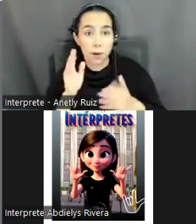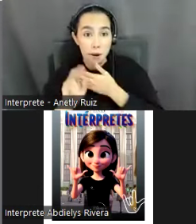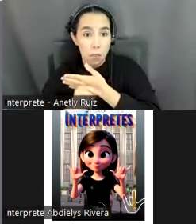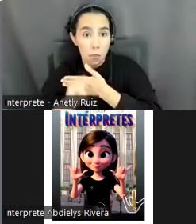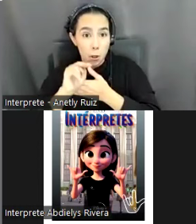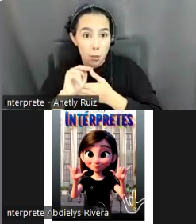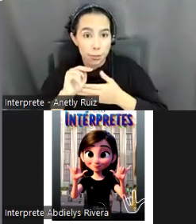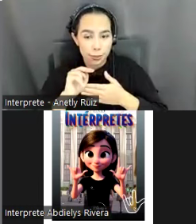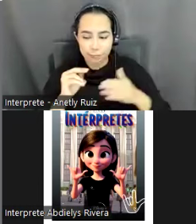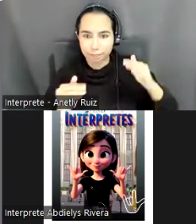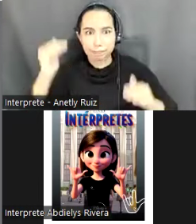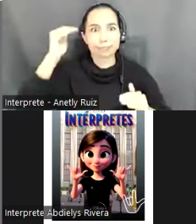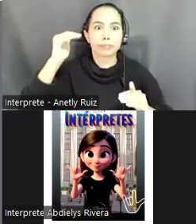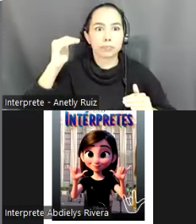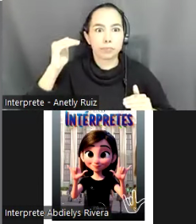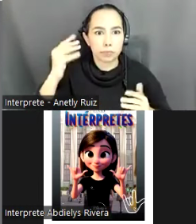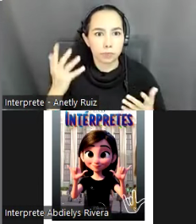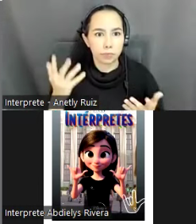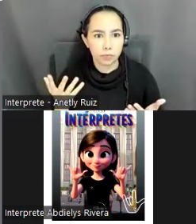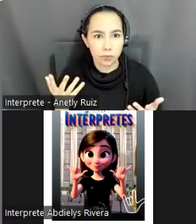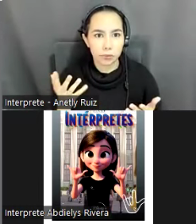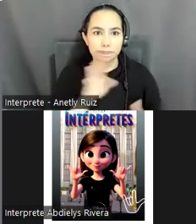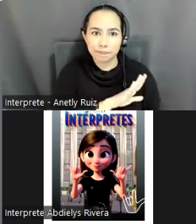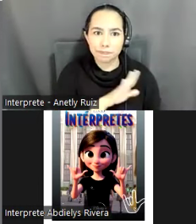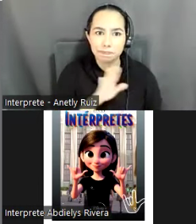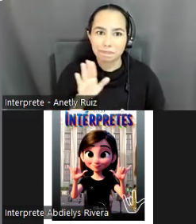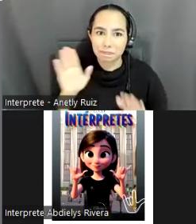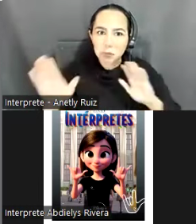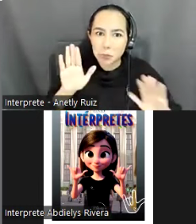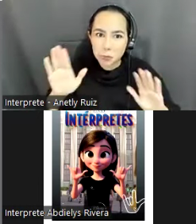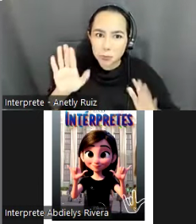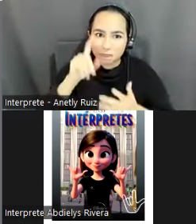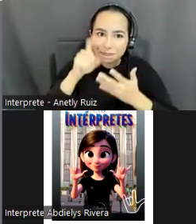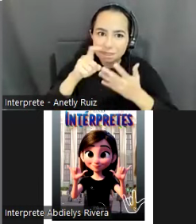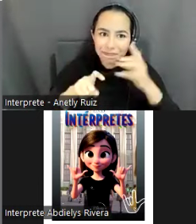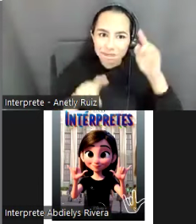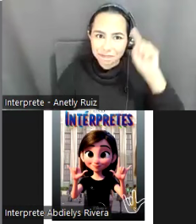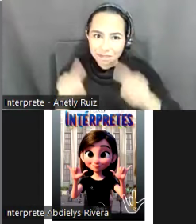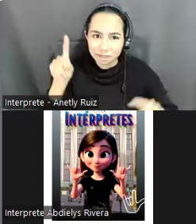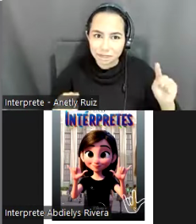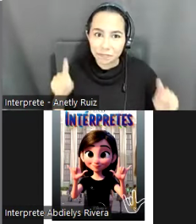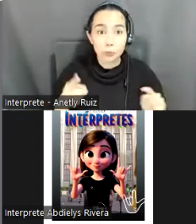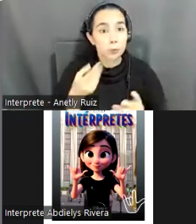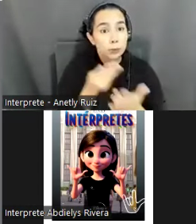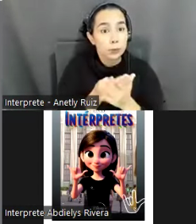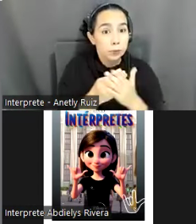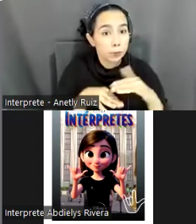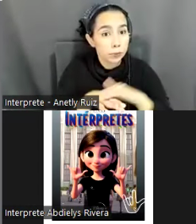la población, ¿verdad? Las necesidades de la población varían y los aspectos económicos y sociales y de salud